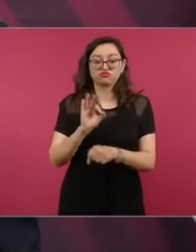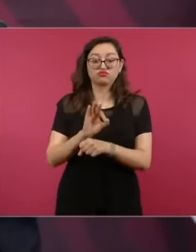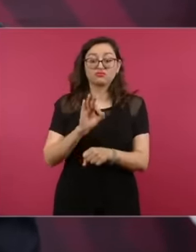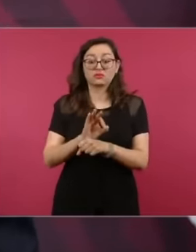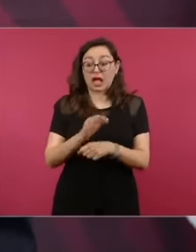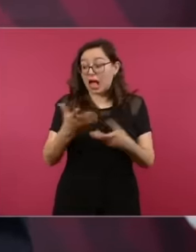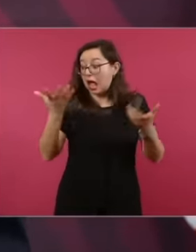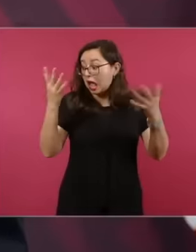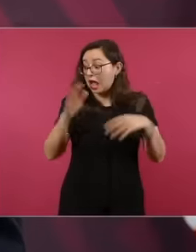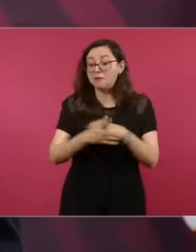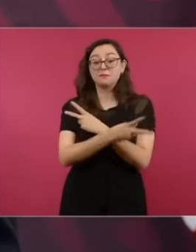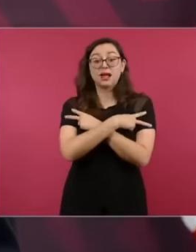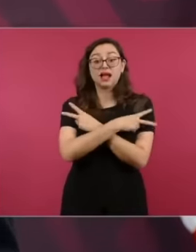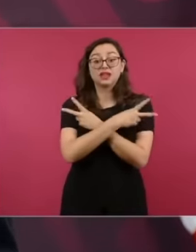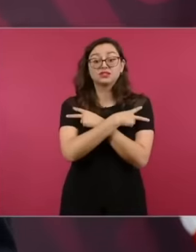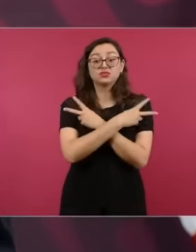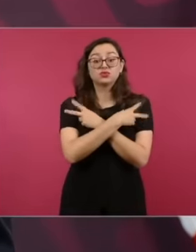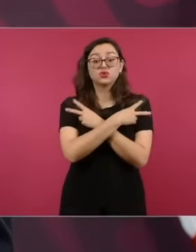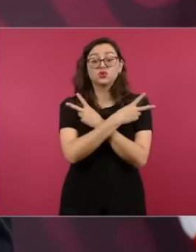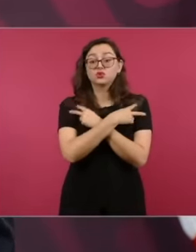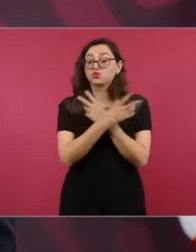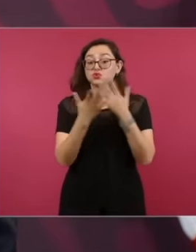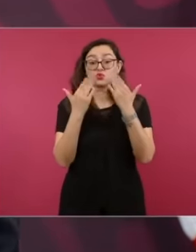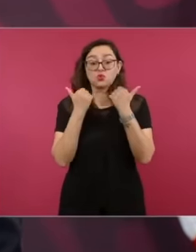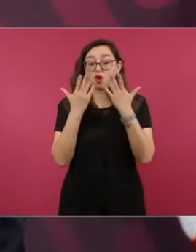Es que no hay.